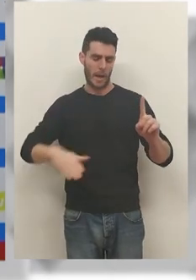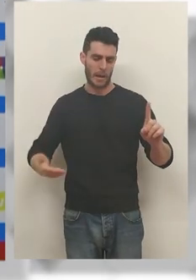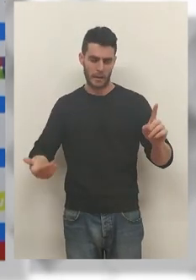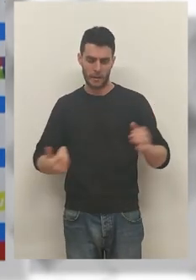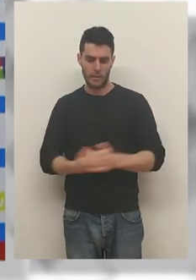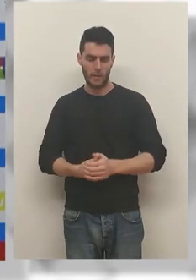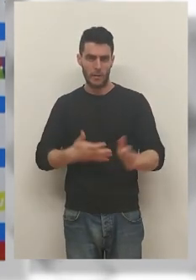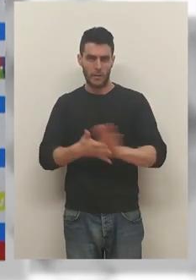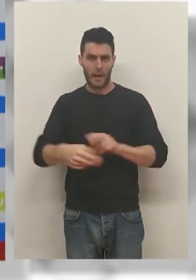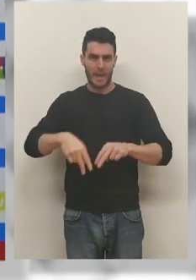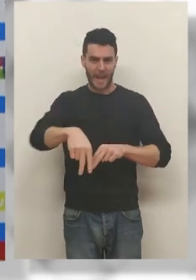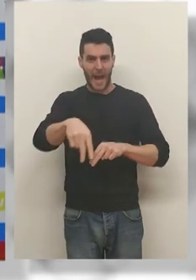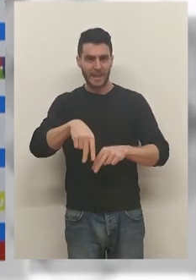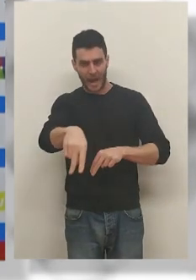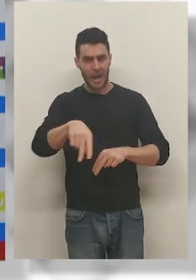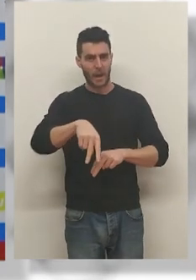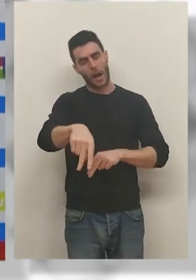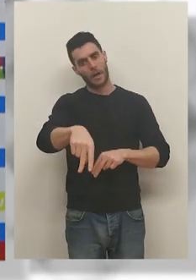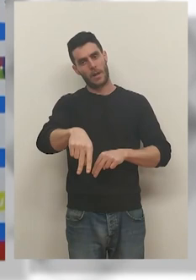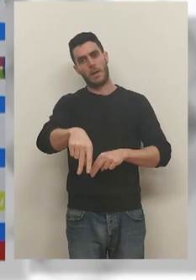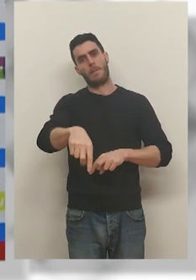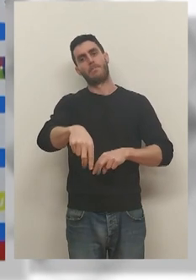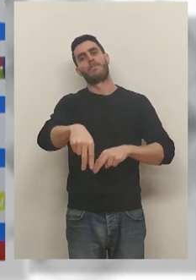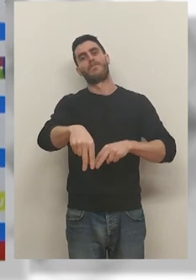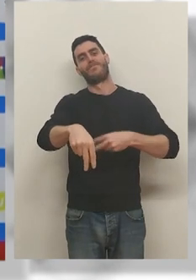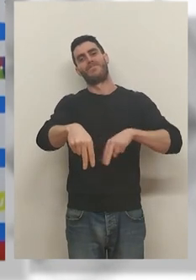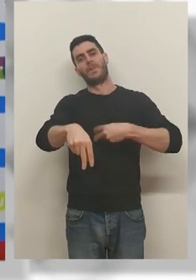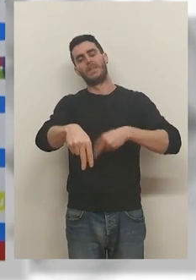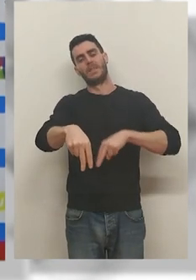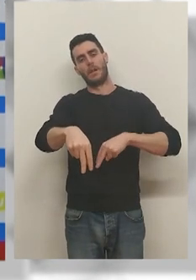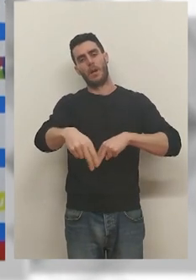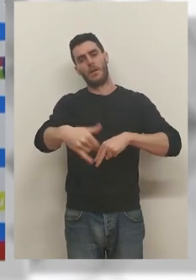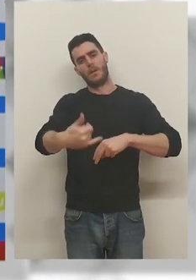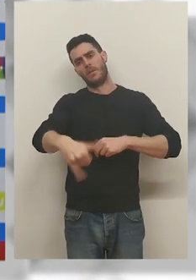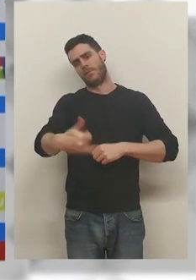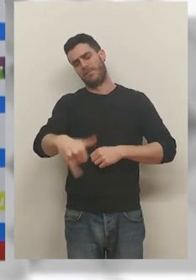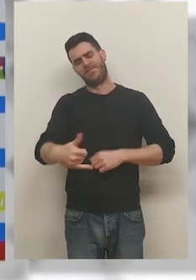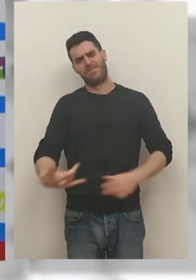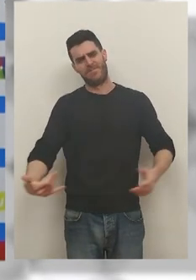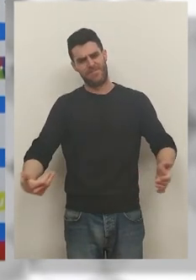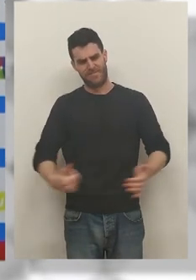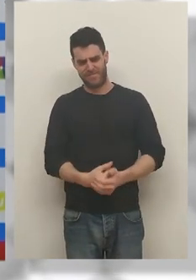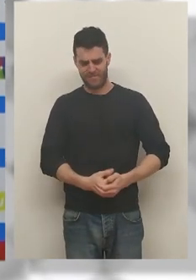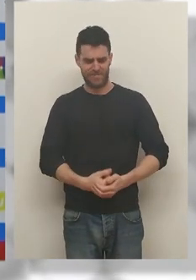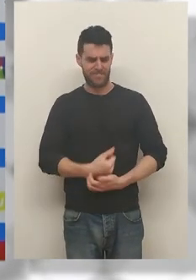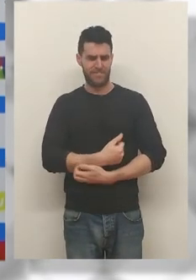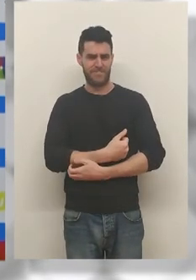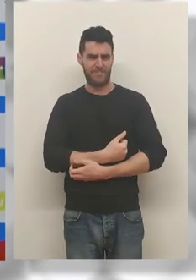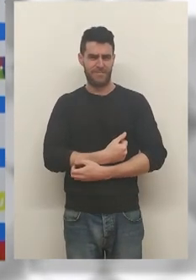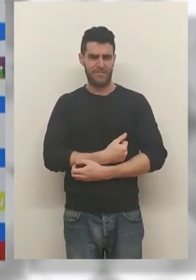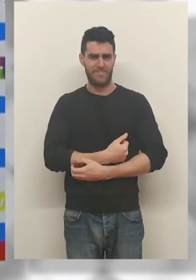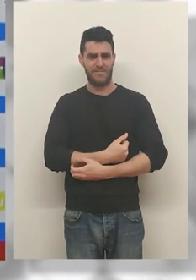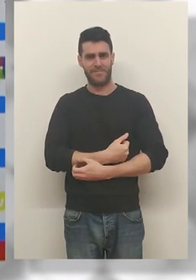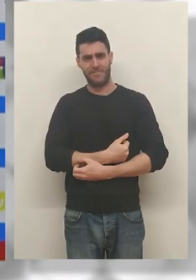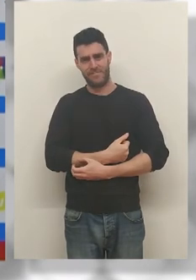ello te obliga a atacar y dejar situaciones defensivas pues prácticamente a veces